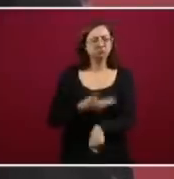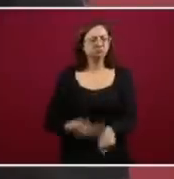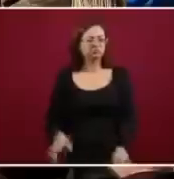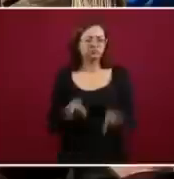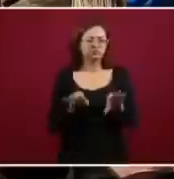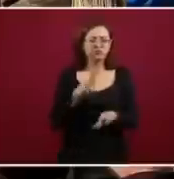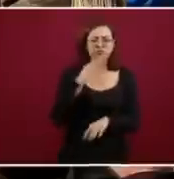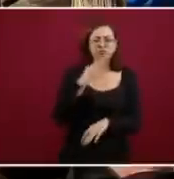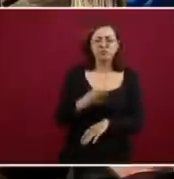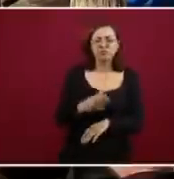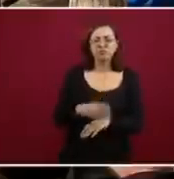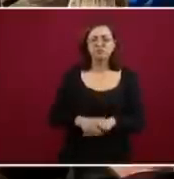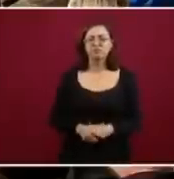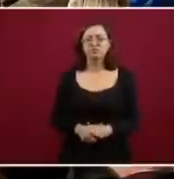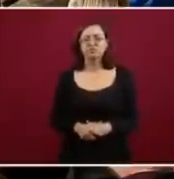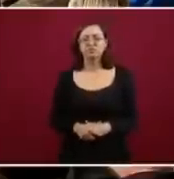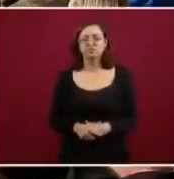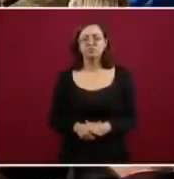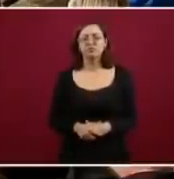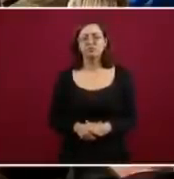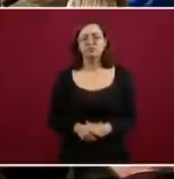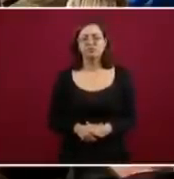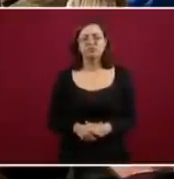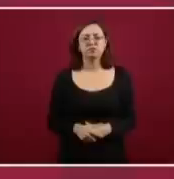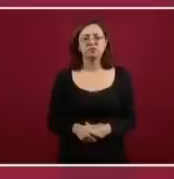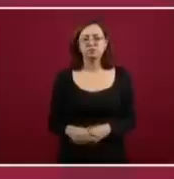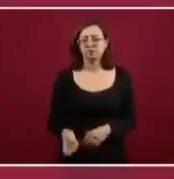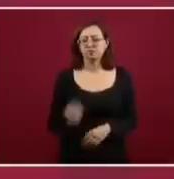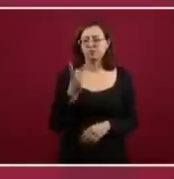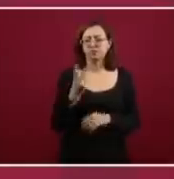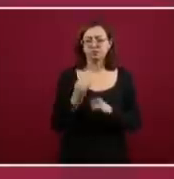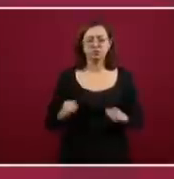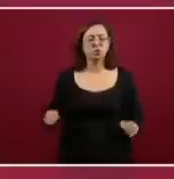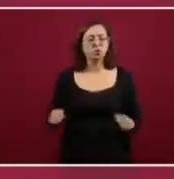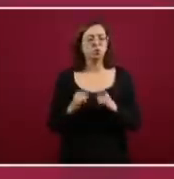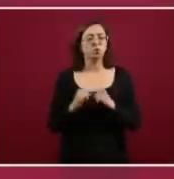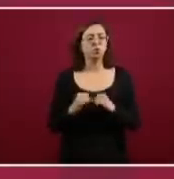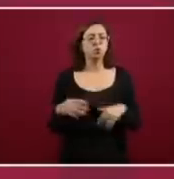actuaron las dos dependencias con mucho profesionalismo